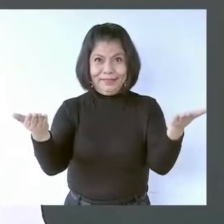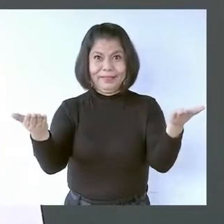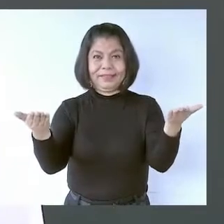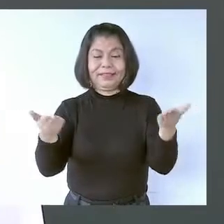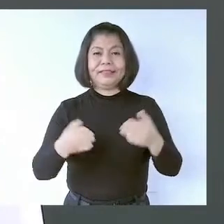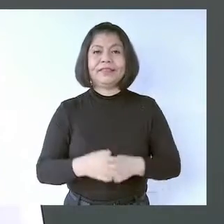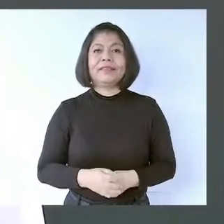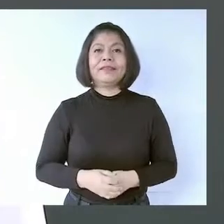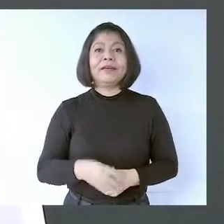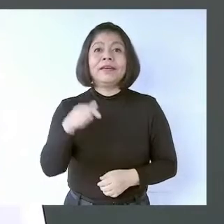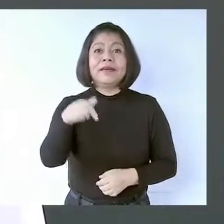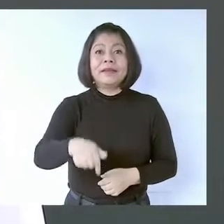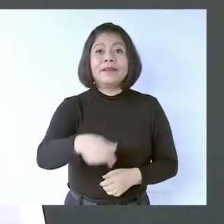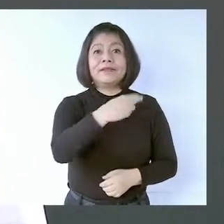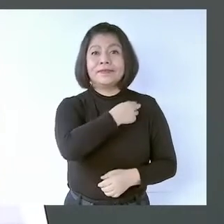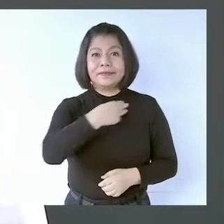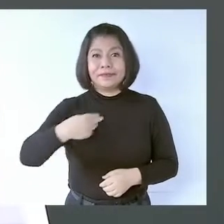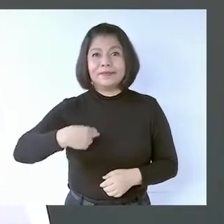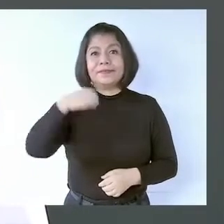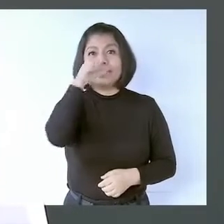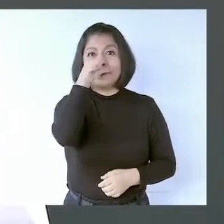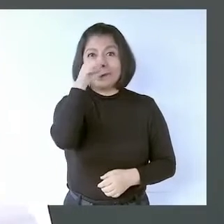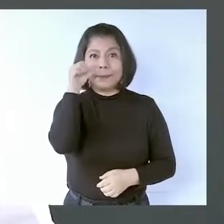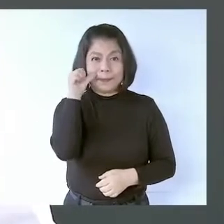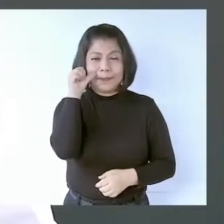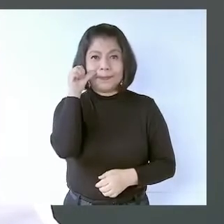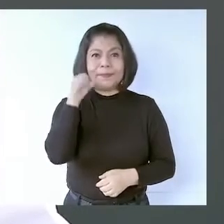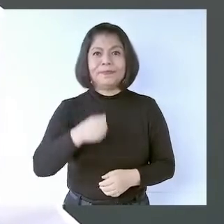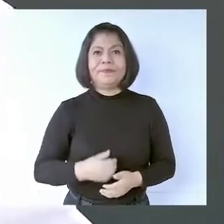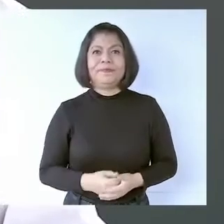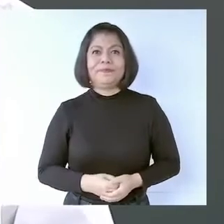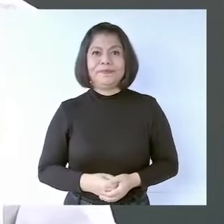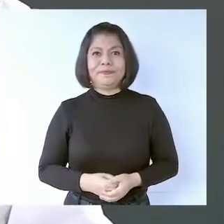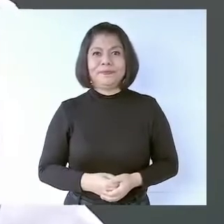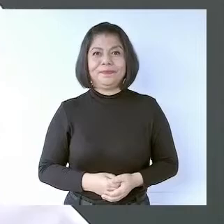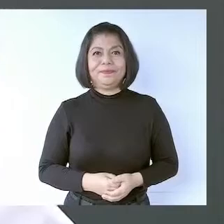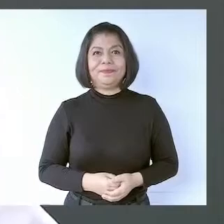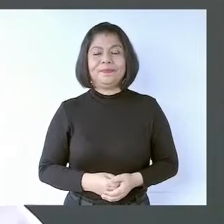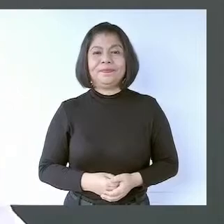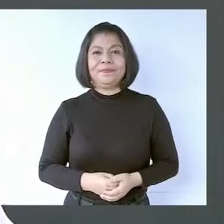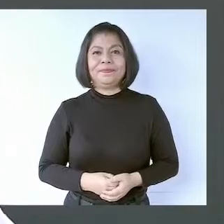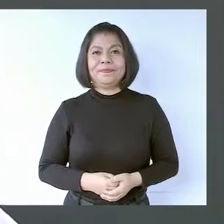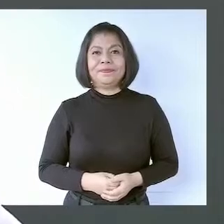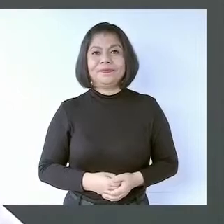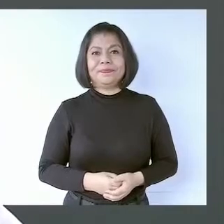municipio, Benito Juárez, y del estado